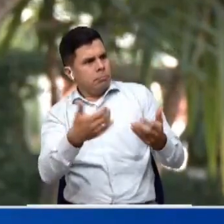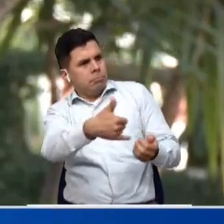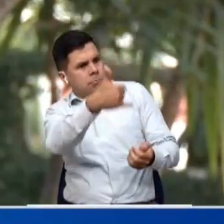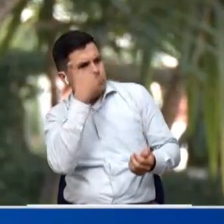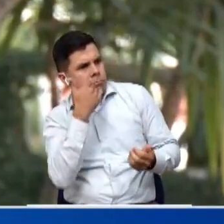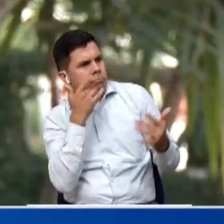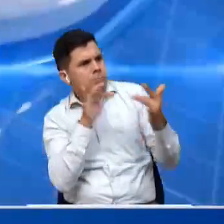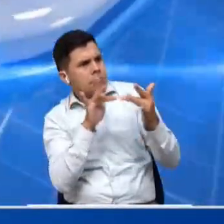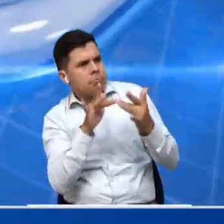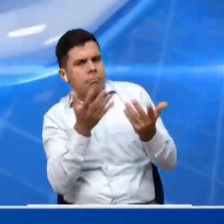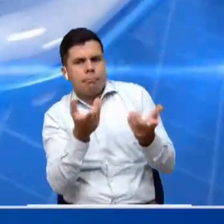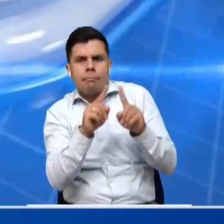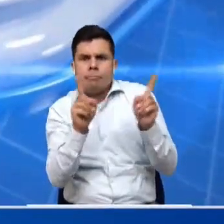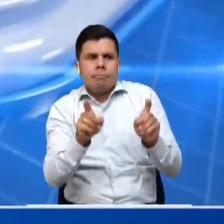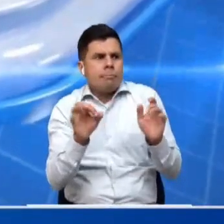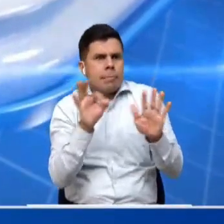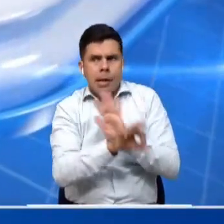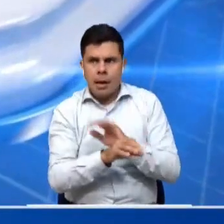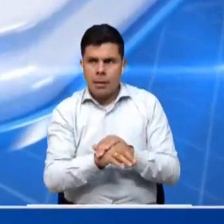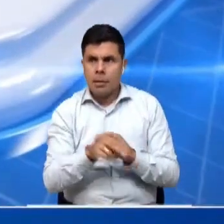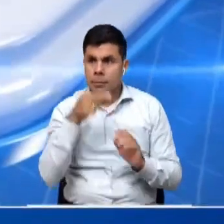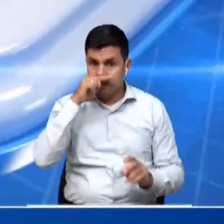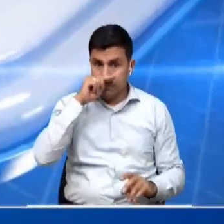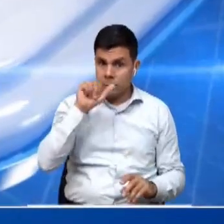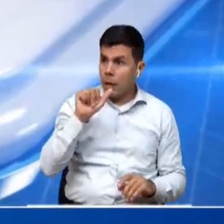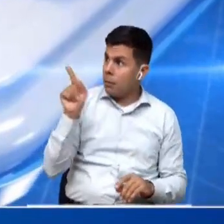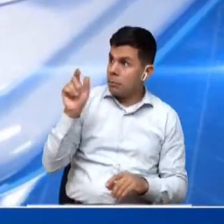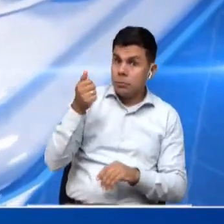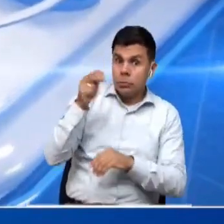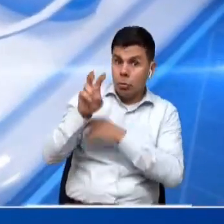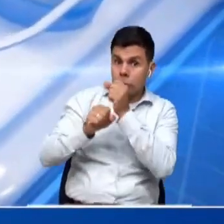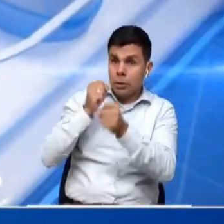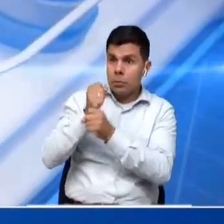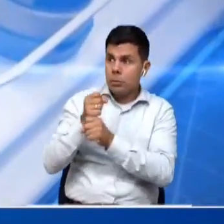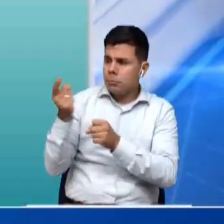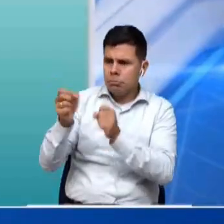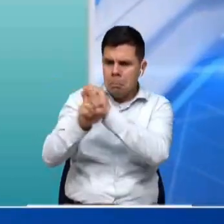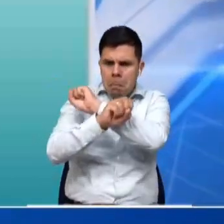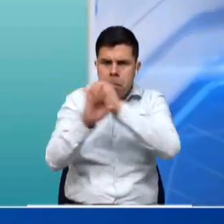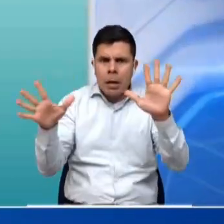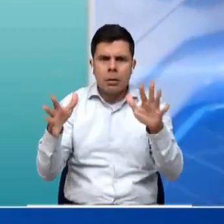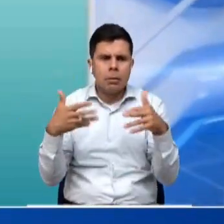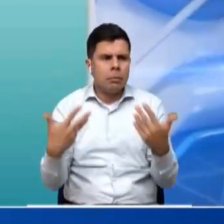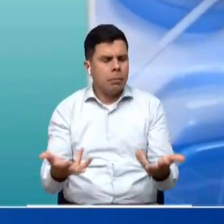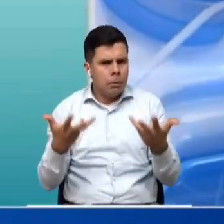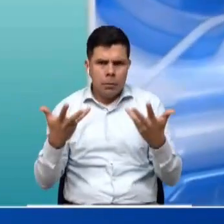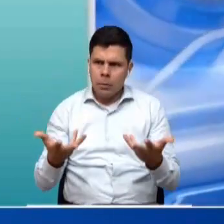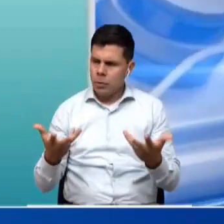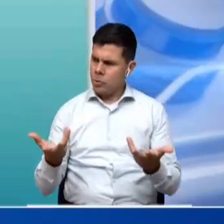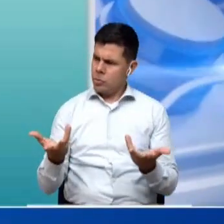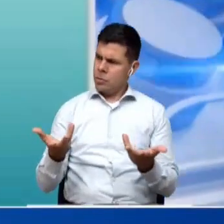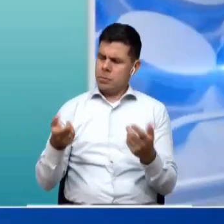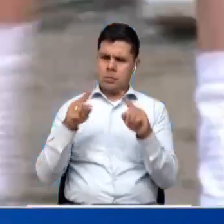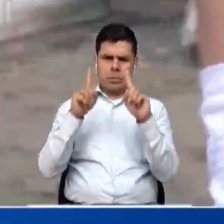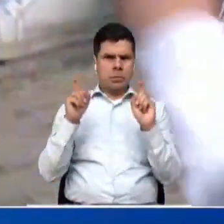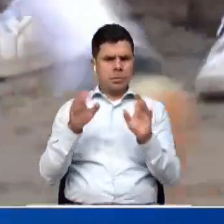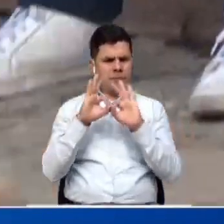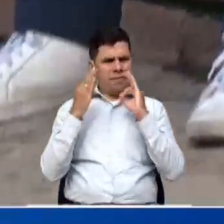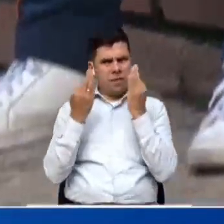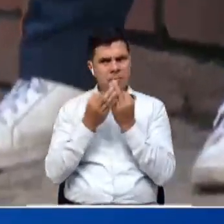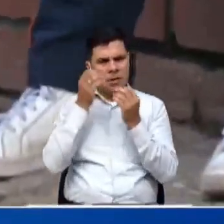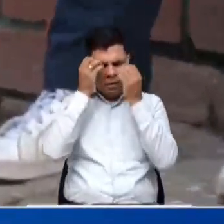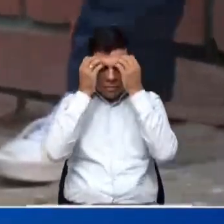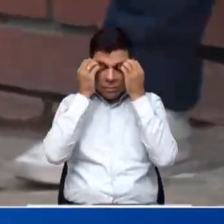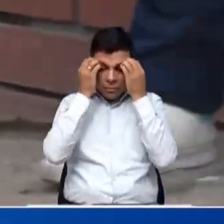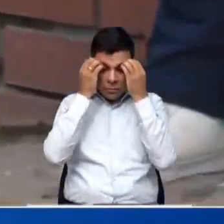ella. La desaparición de una niña de 12 años sigue siendo un tema incierto para las autoridades y familia, que